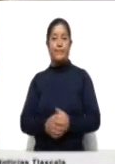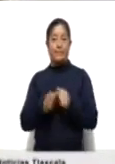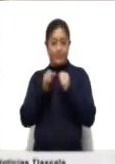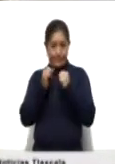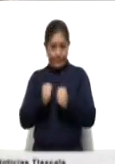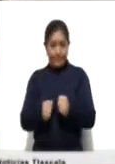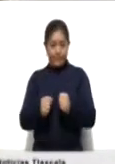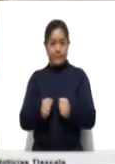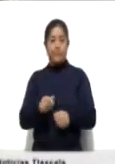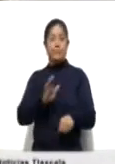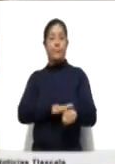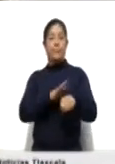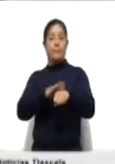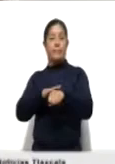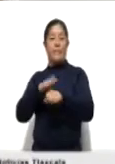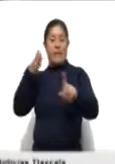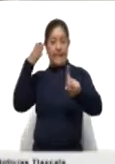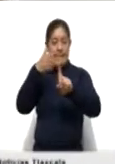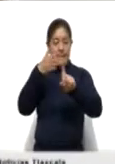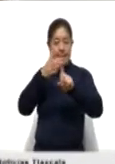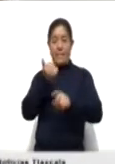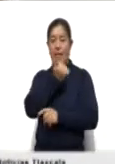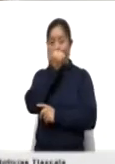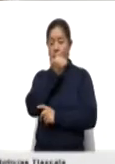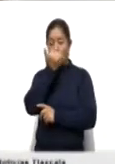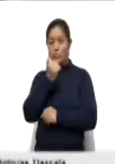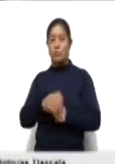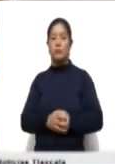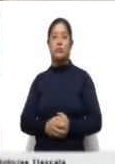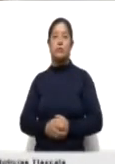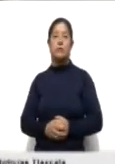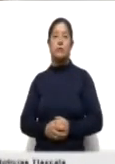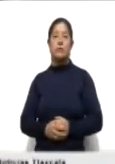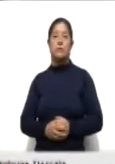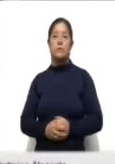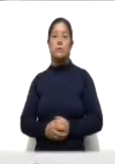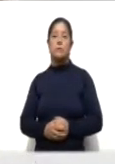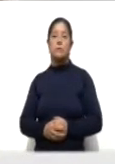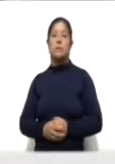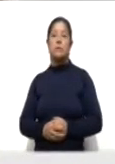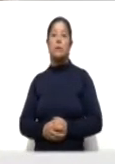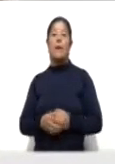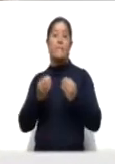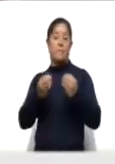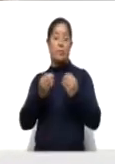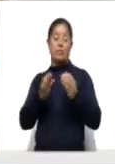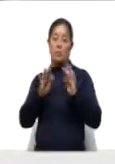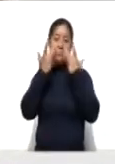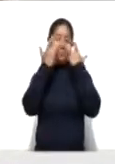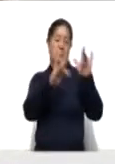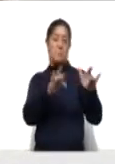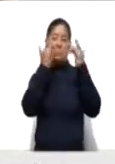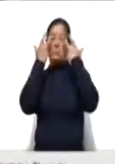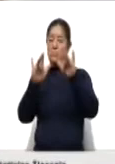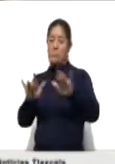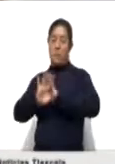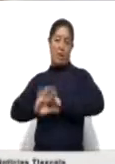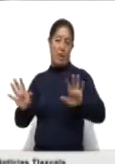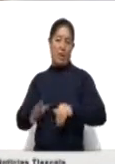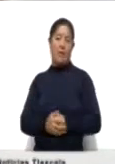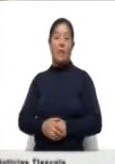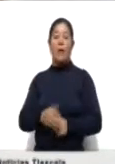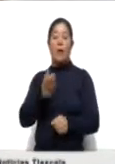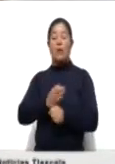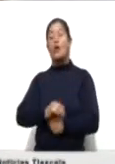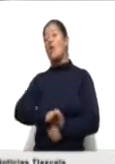consolidándonos un poquito más en la cuestión de los alumnos. Muchos pues se retiraron, uh-huh. Ahorita estamos con otros, con